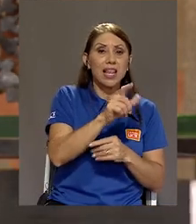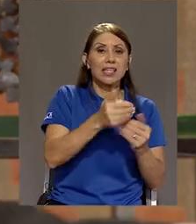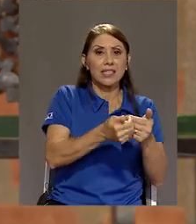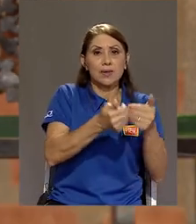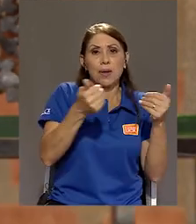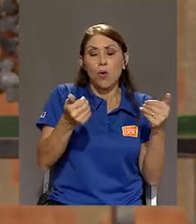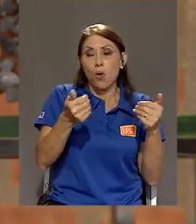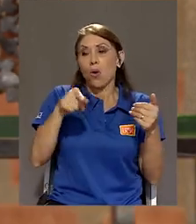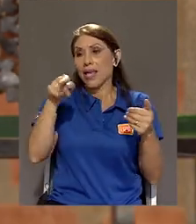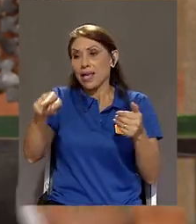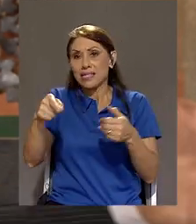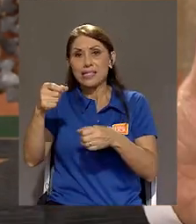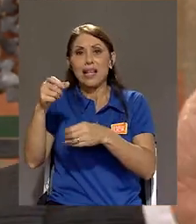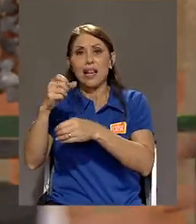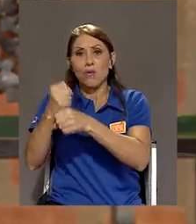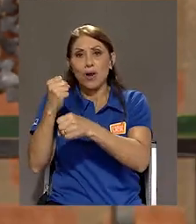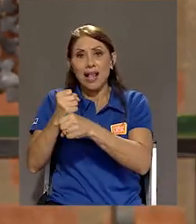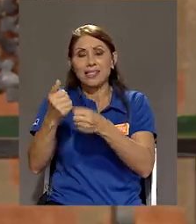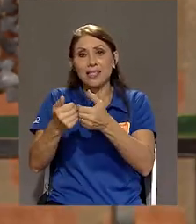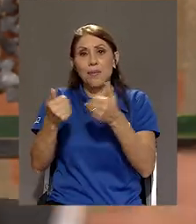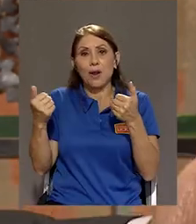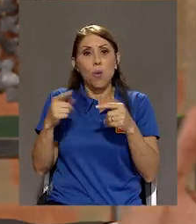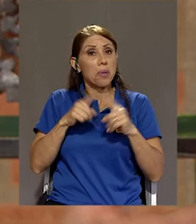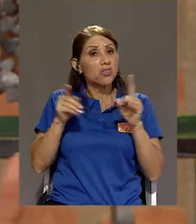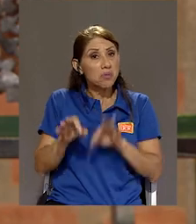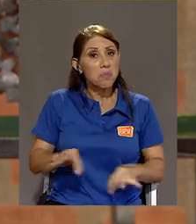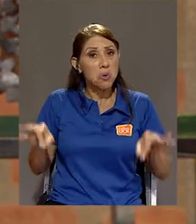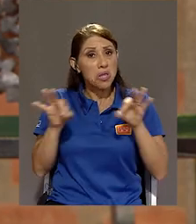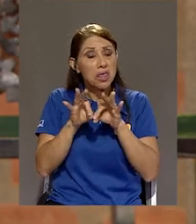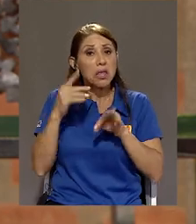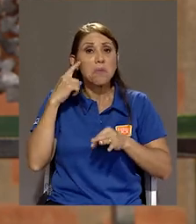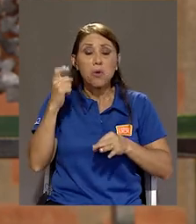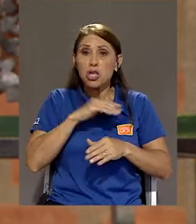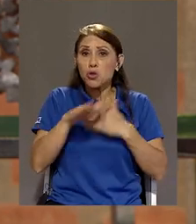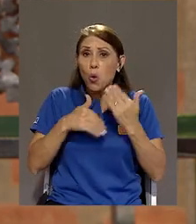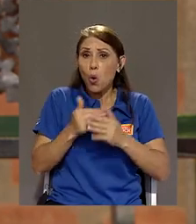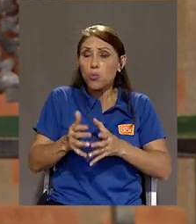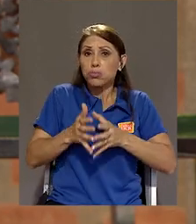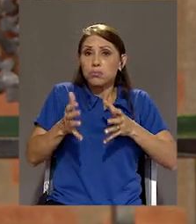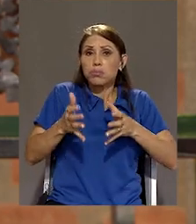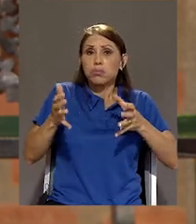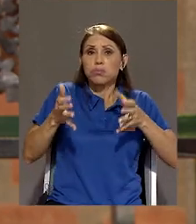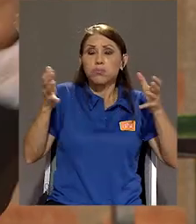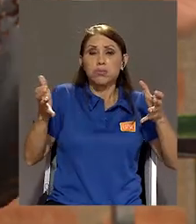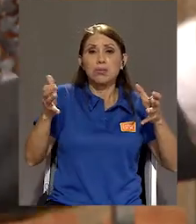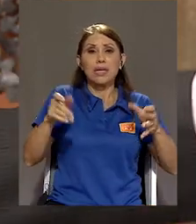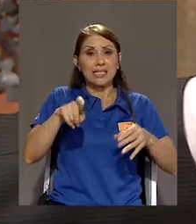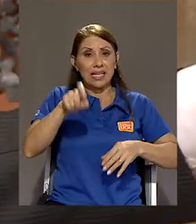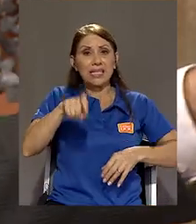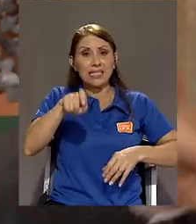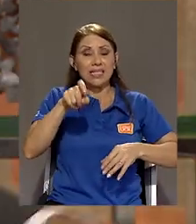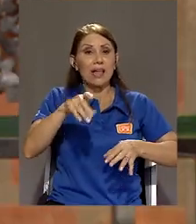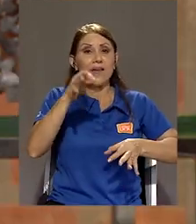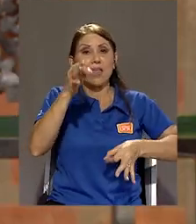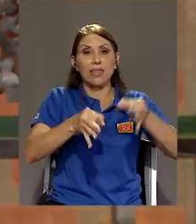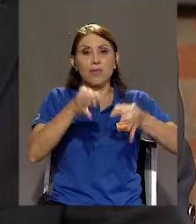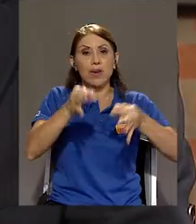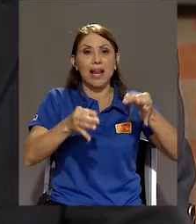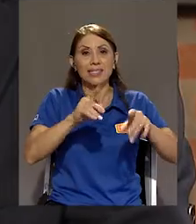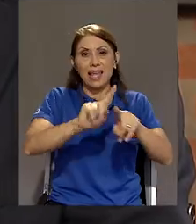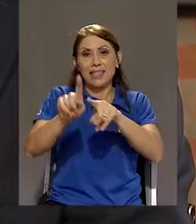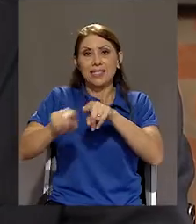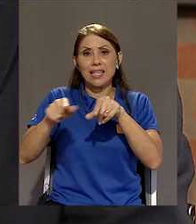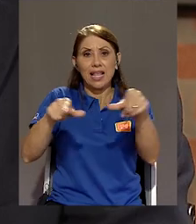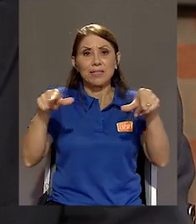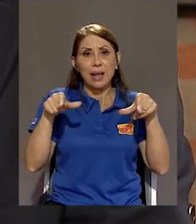son progresos importantes, porque el Estado iba creciendo, las necesidades iban creciendo, la Corte iba multiplicando, se iba llevando tribunales a distintas partes